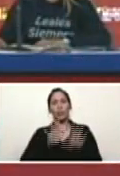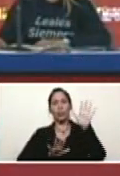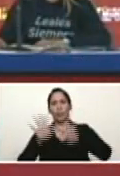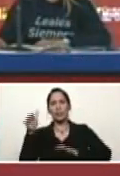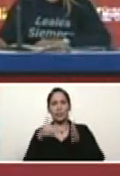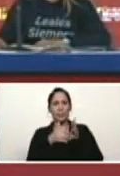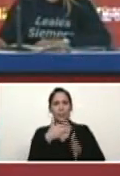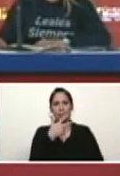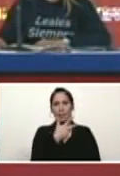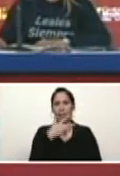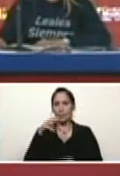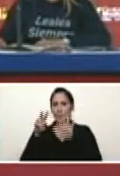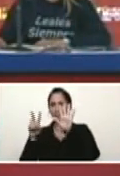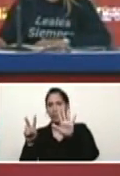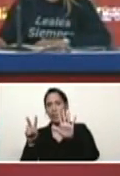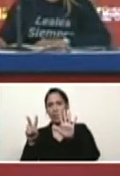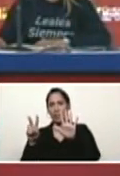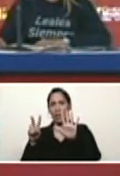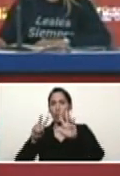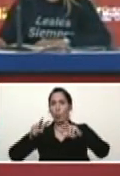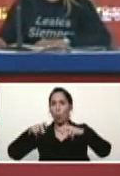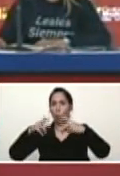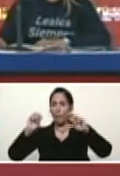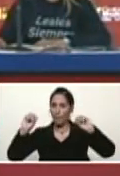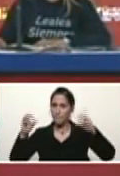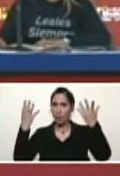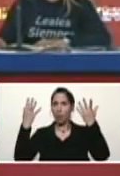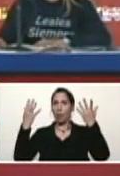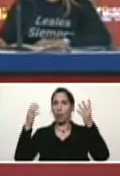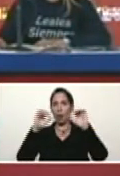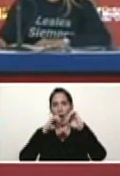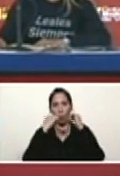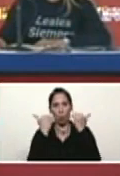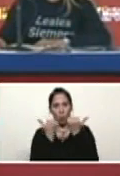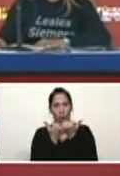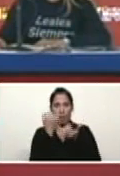215.037 vencedores en aula.